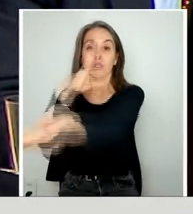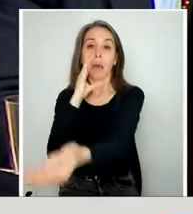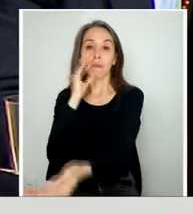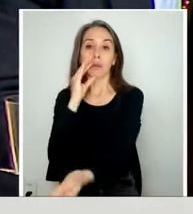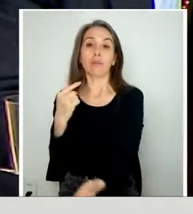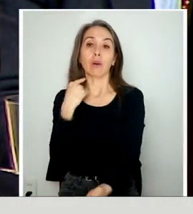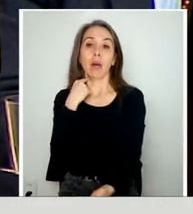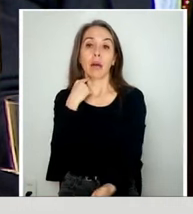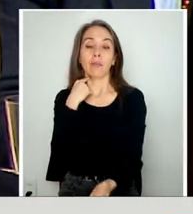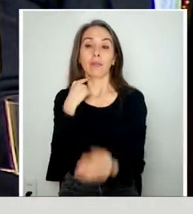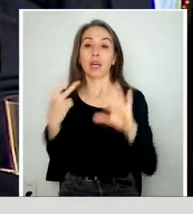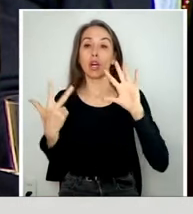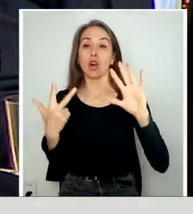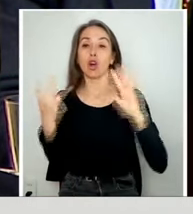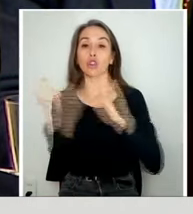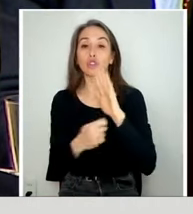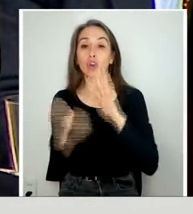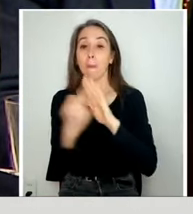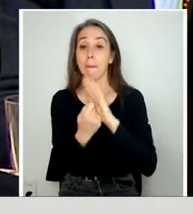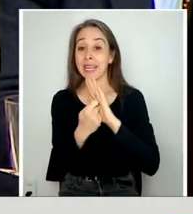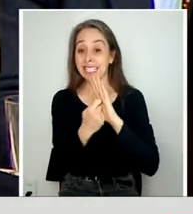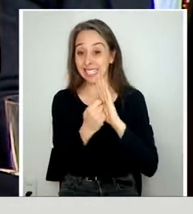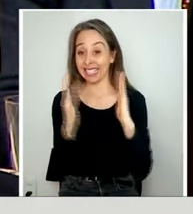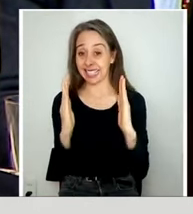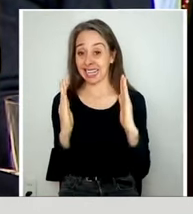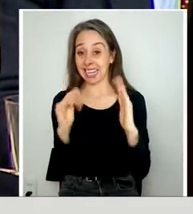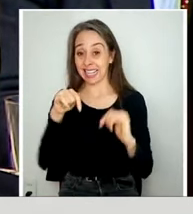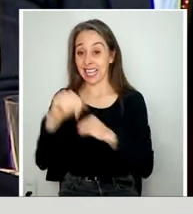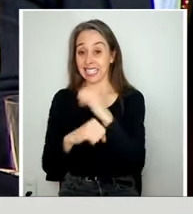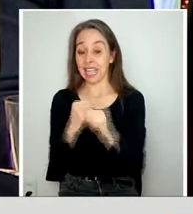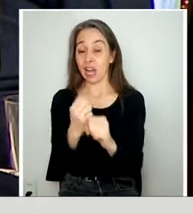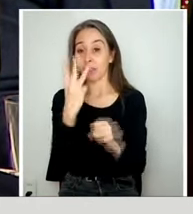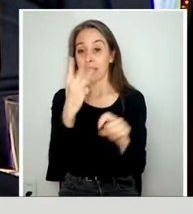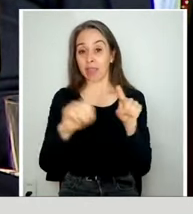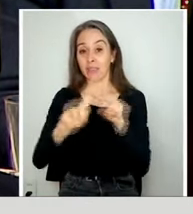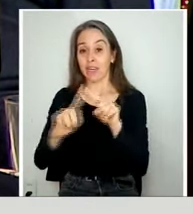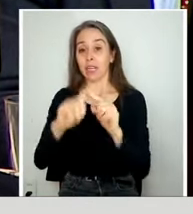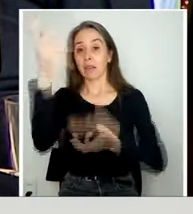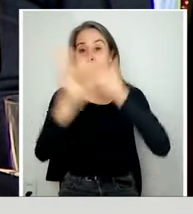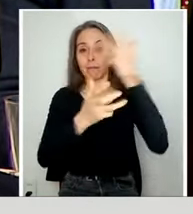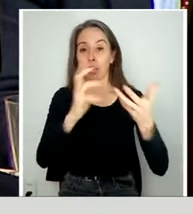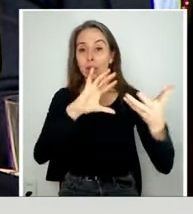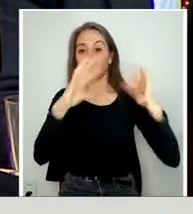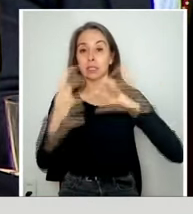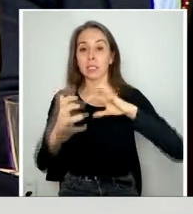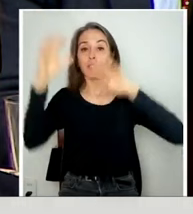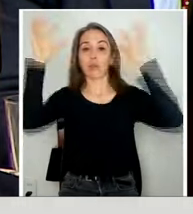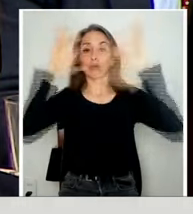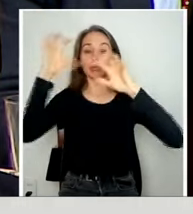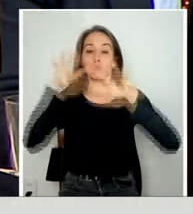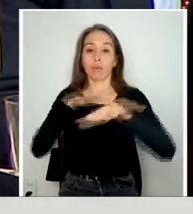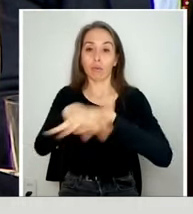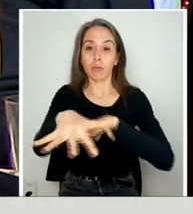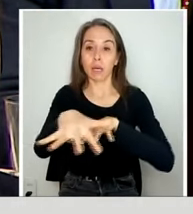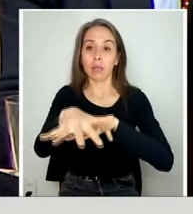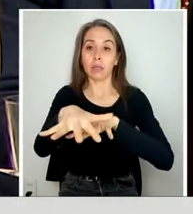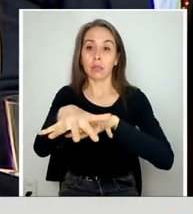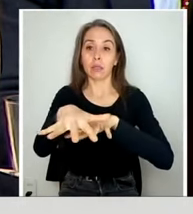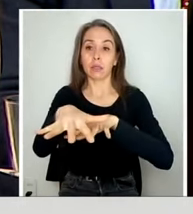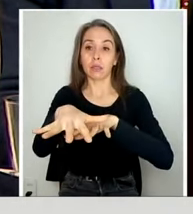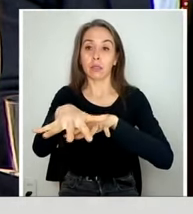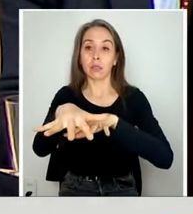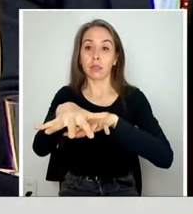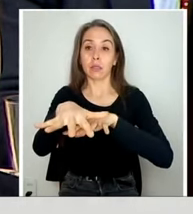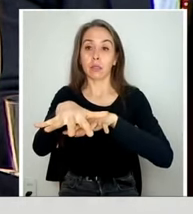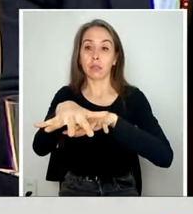ocho meses con tres catástrofes producto de los problemas de los incendios las lluvias y tenemos